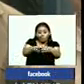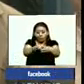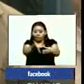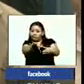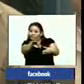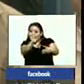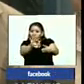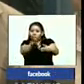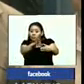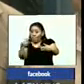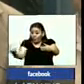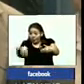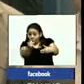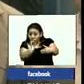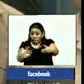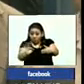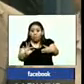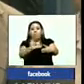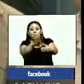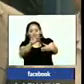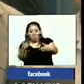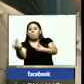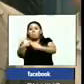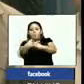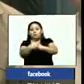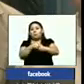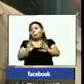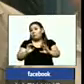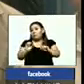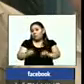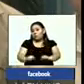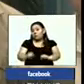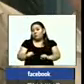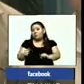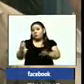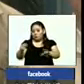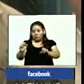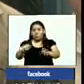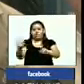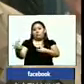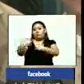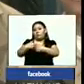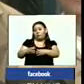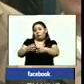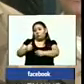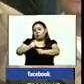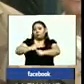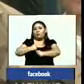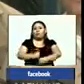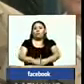mejores ciudadanos salvadoreños que se presenten para formar parte de la Fuerza Armada.